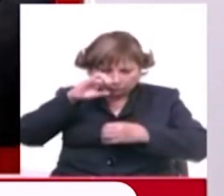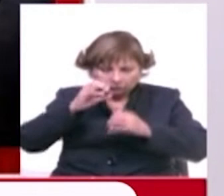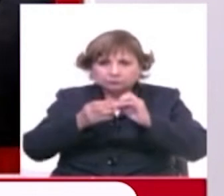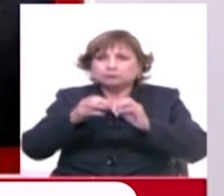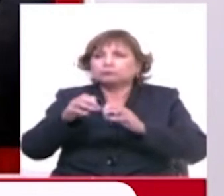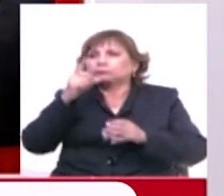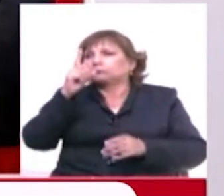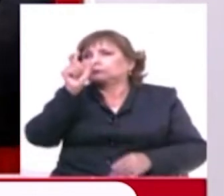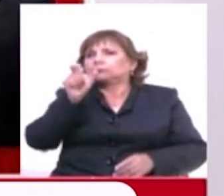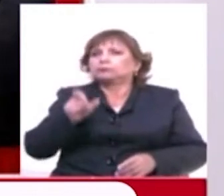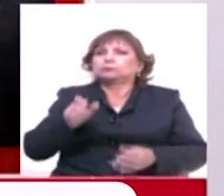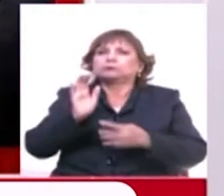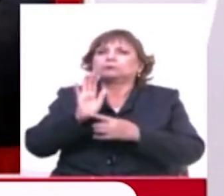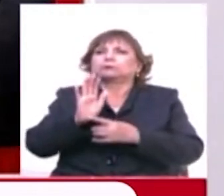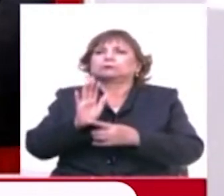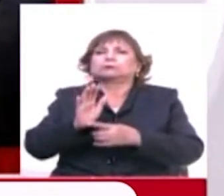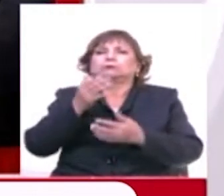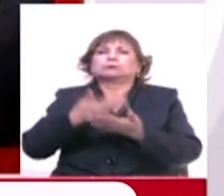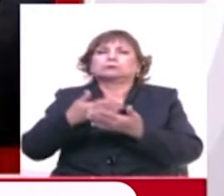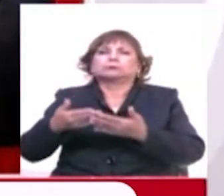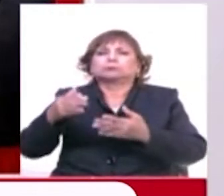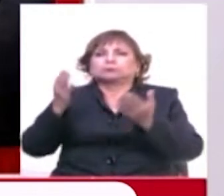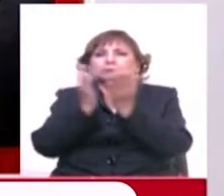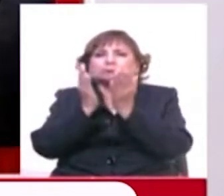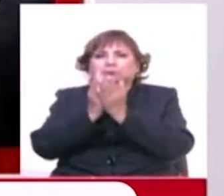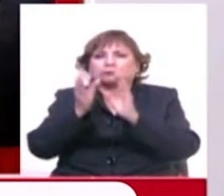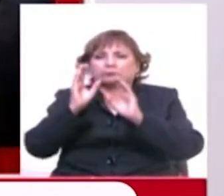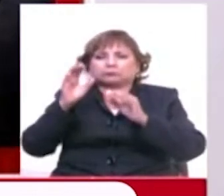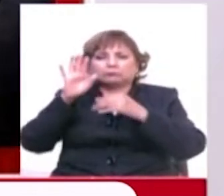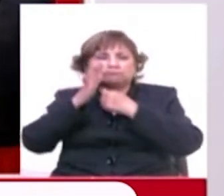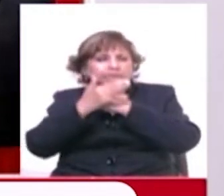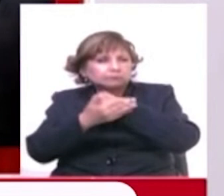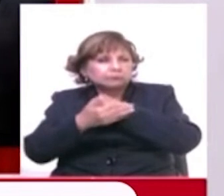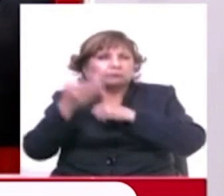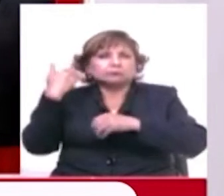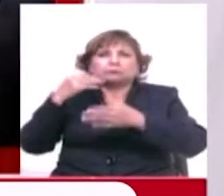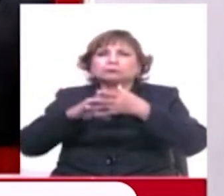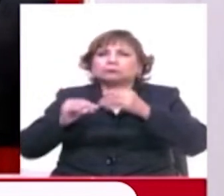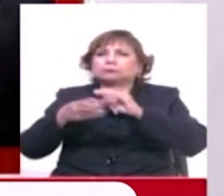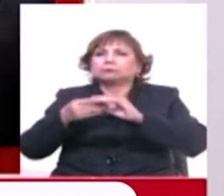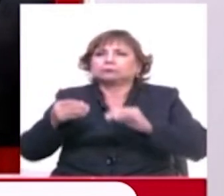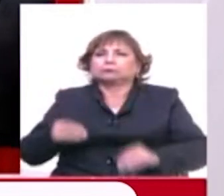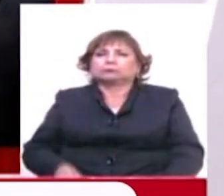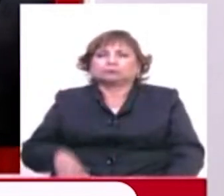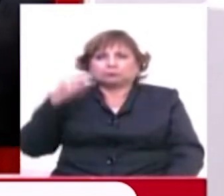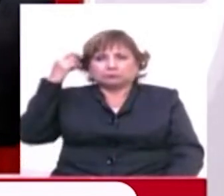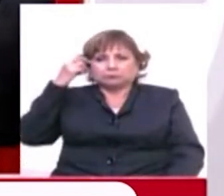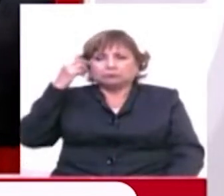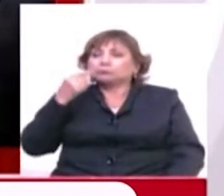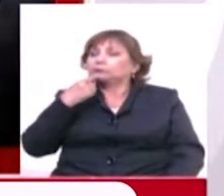al ministro de Salud. Resalta ello porque no lo hizo con el ministro de Justicia, pero sí lo hace con el ministro de